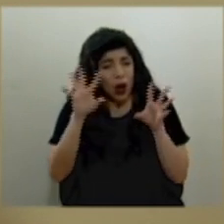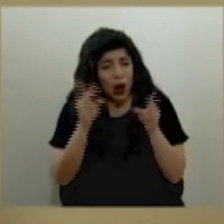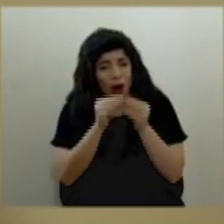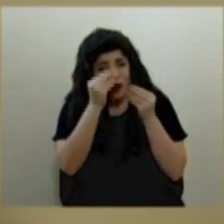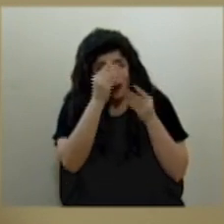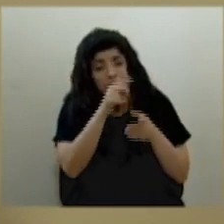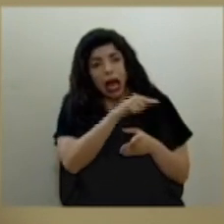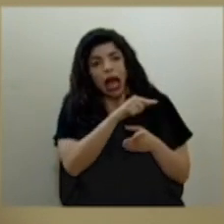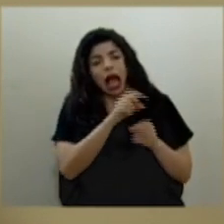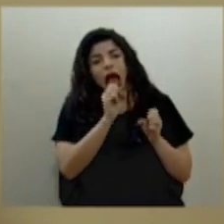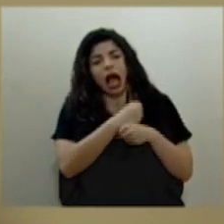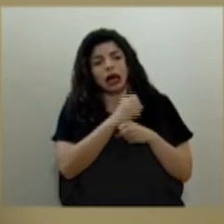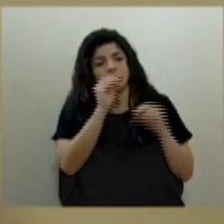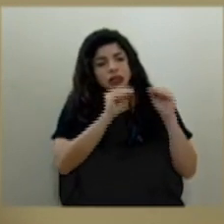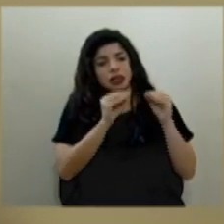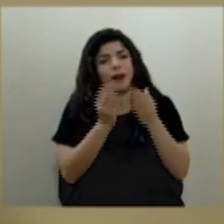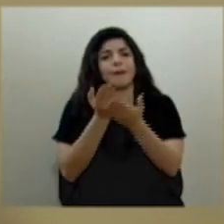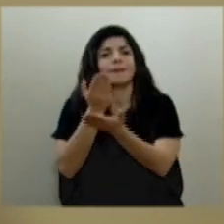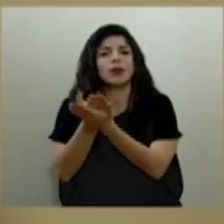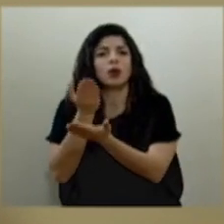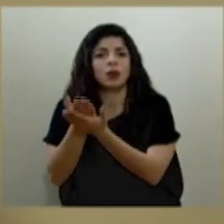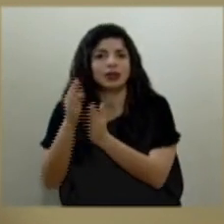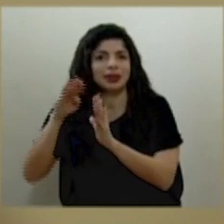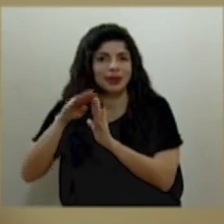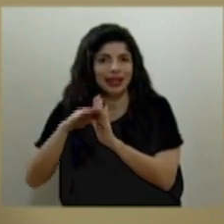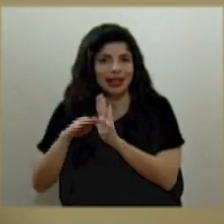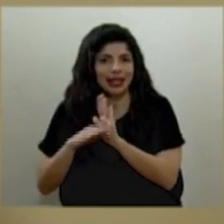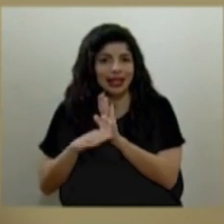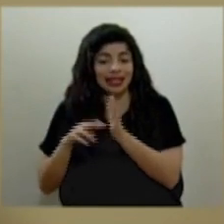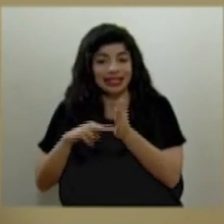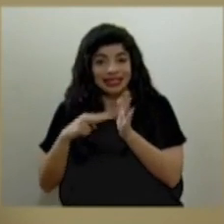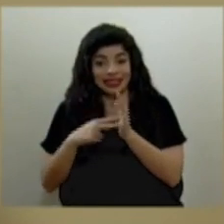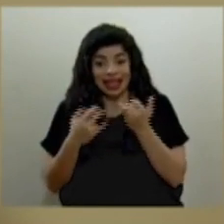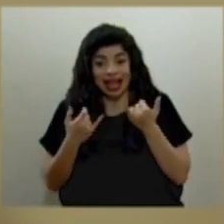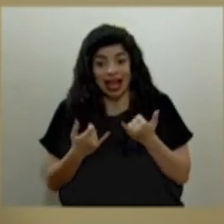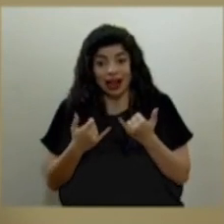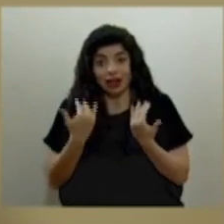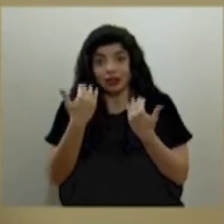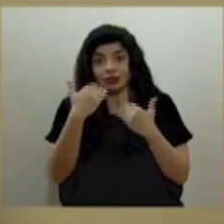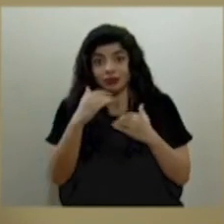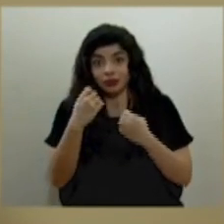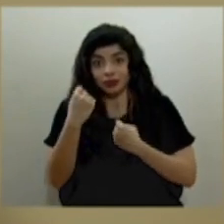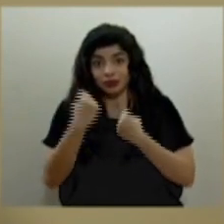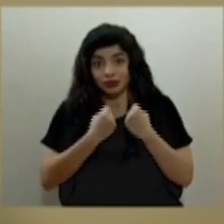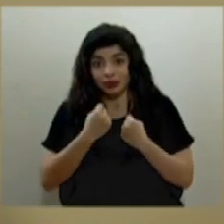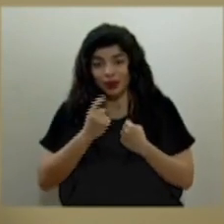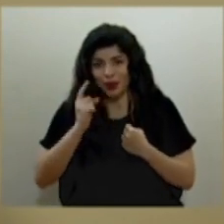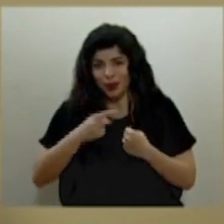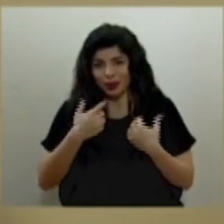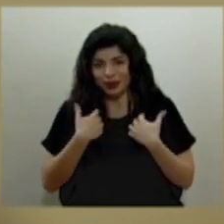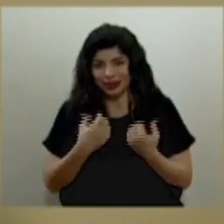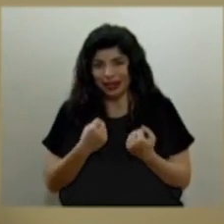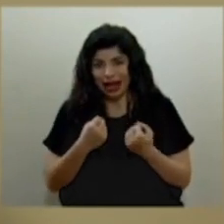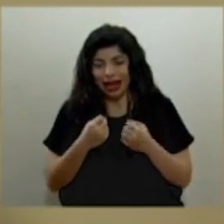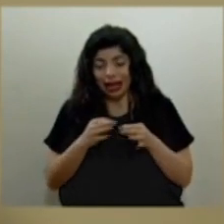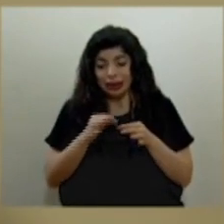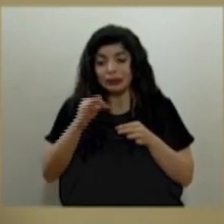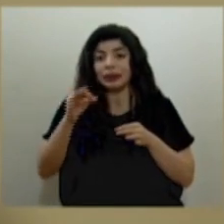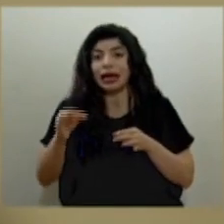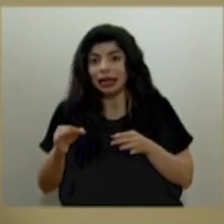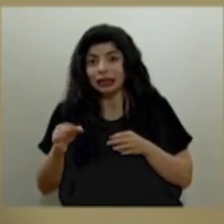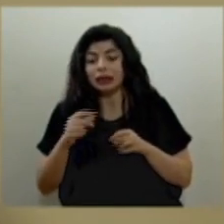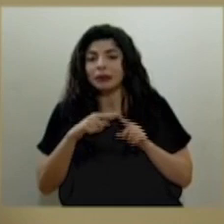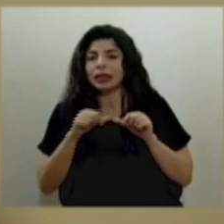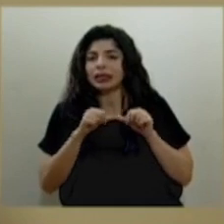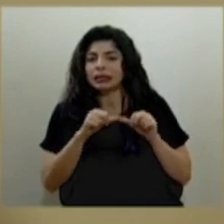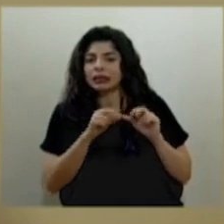proponen, se analizan y se deciden las medidas, de modo tal que se está ampliando la restricción vehicular sanitaria y se continúa en el